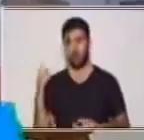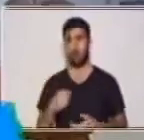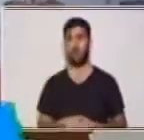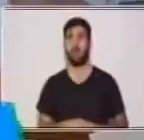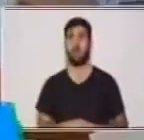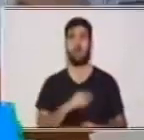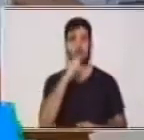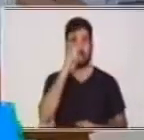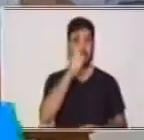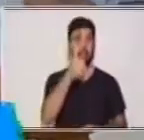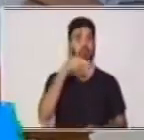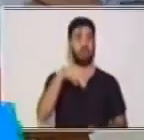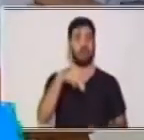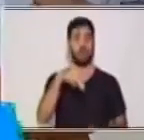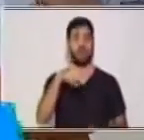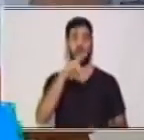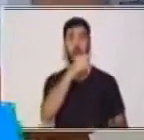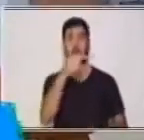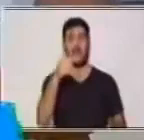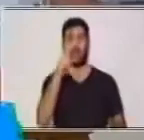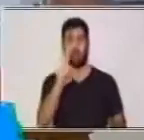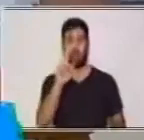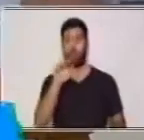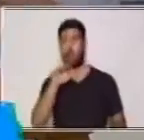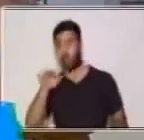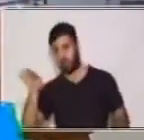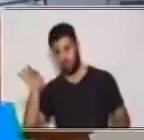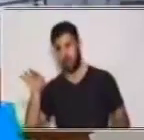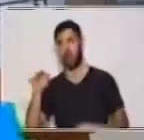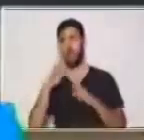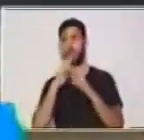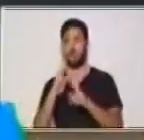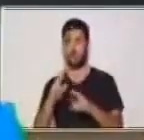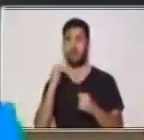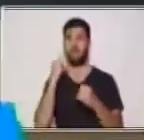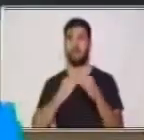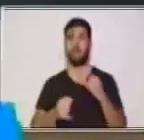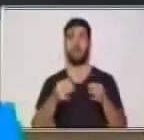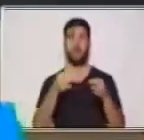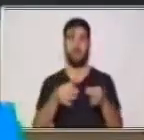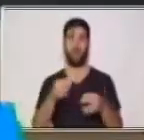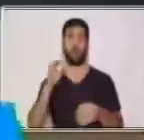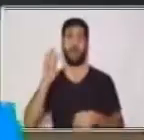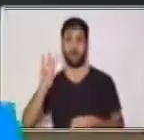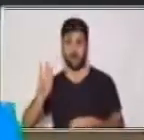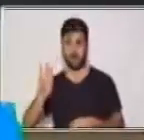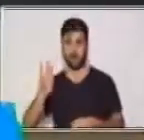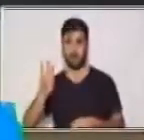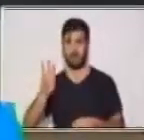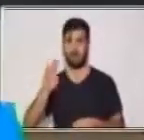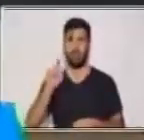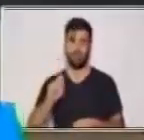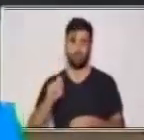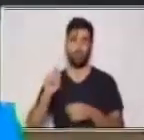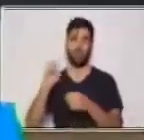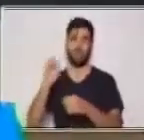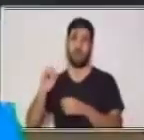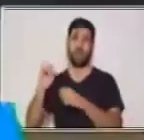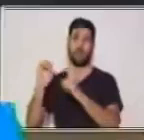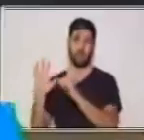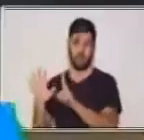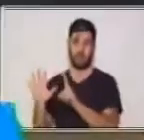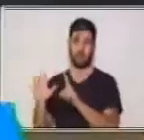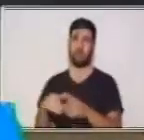y alfa le va a dar 53 grados. En esencia es 53.06, pero para